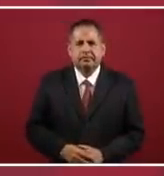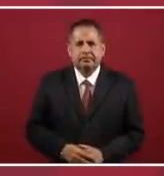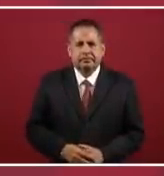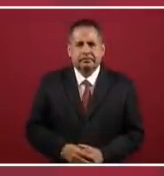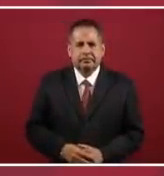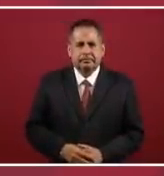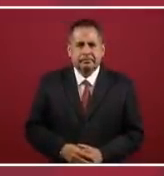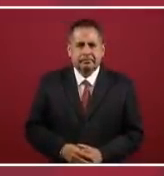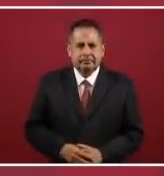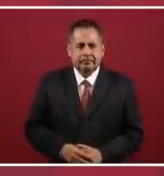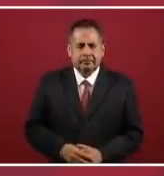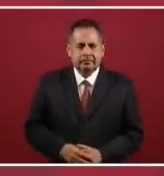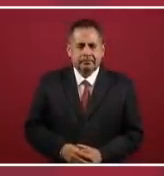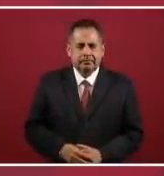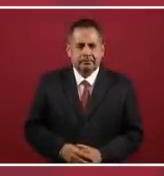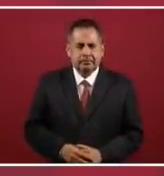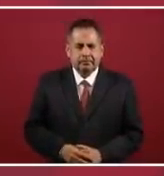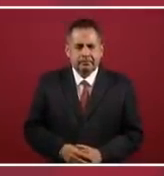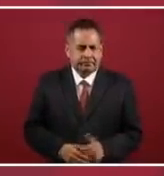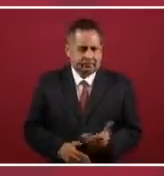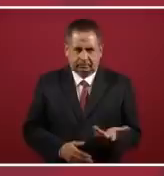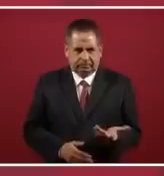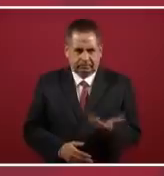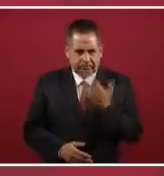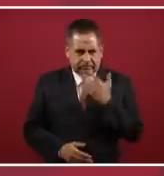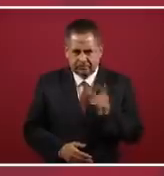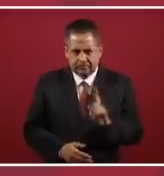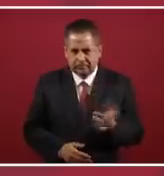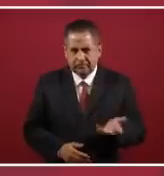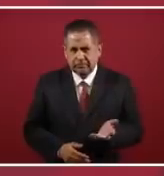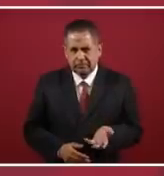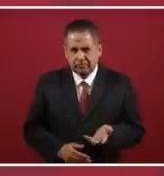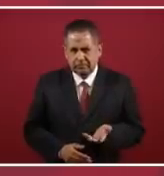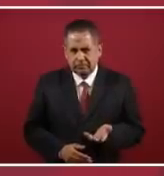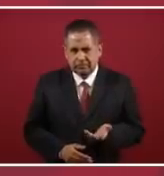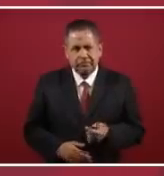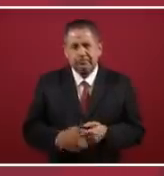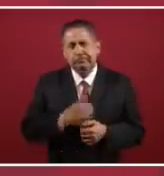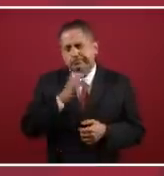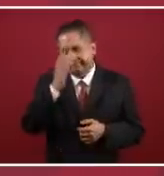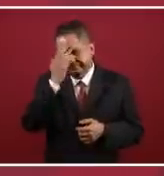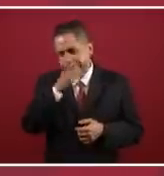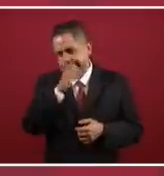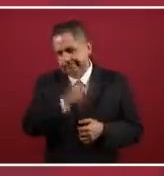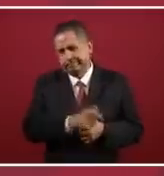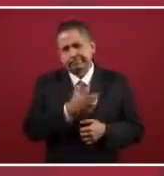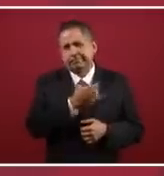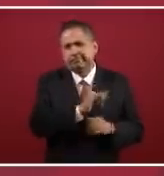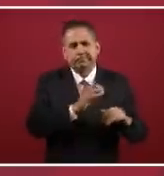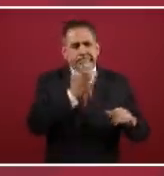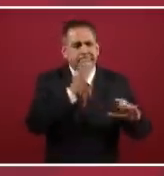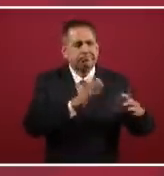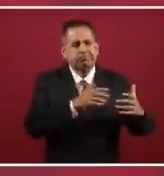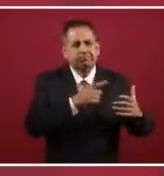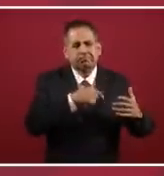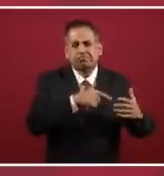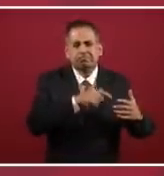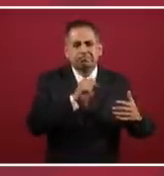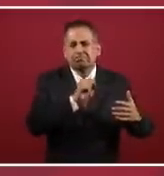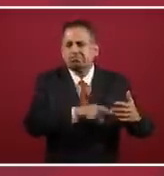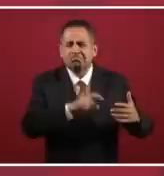Tampoco nos debe de extrañar mucho. El conservadurismo tiene